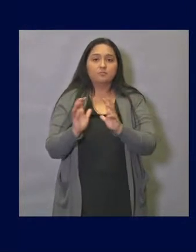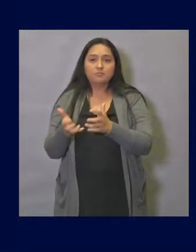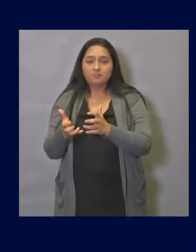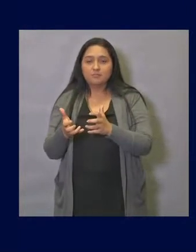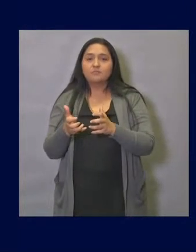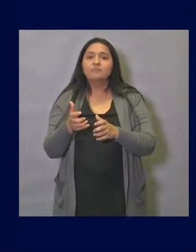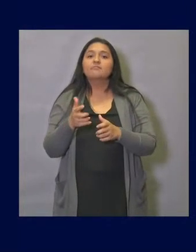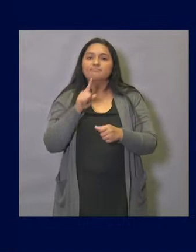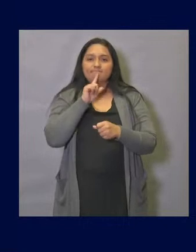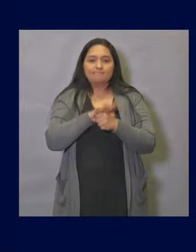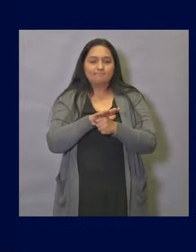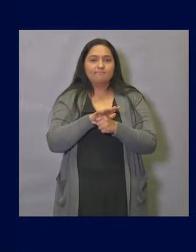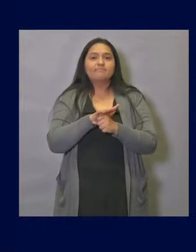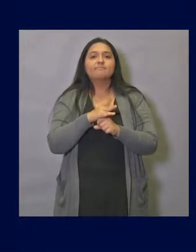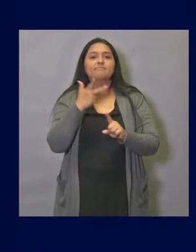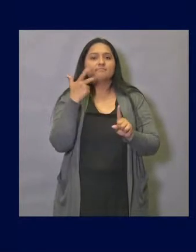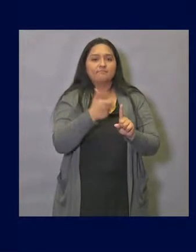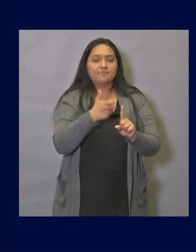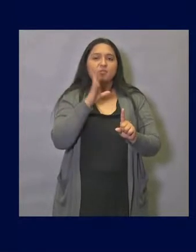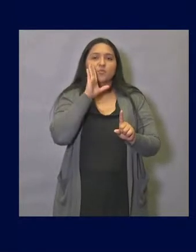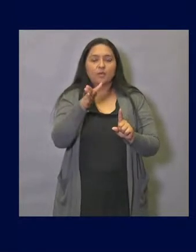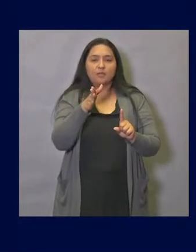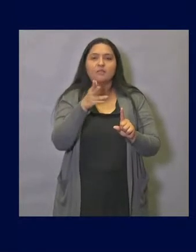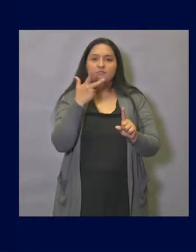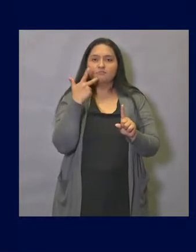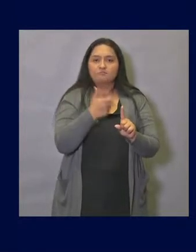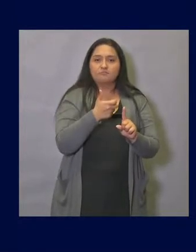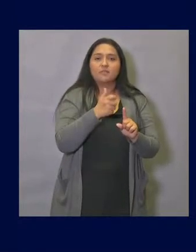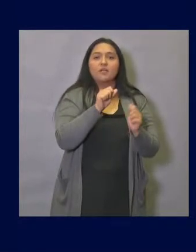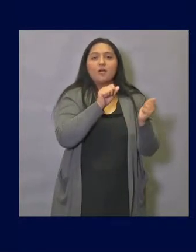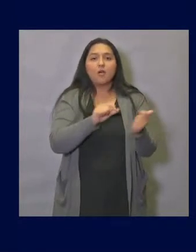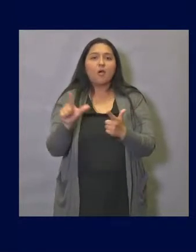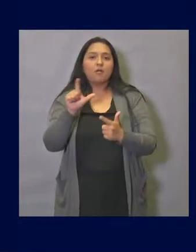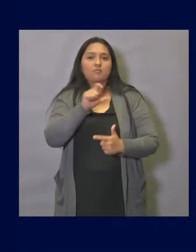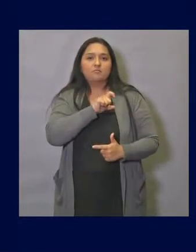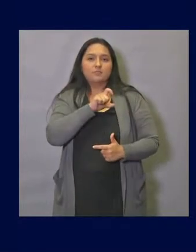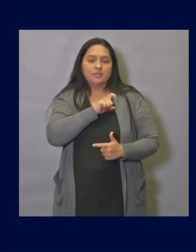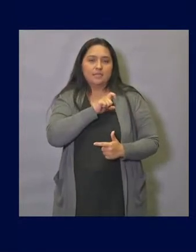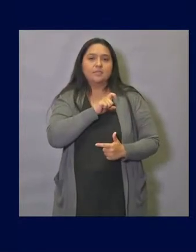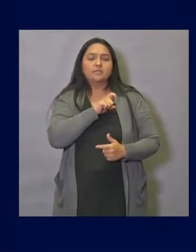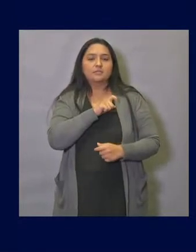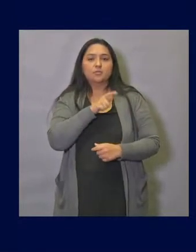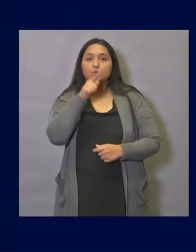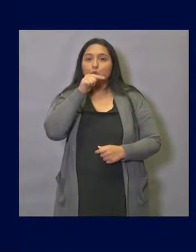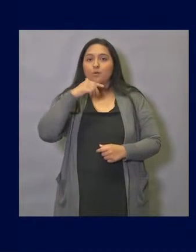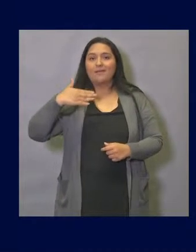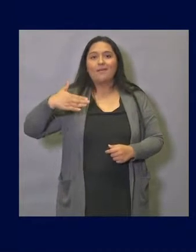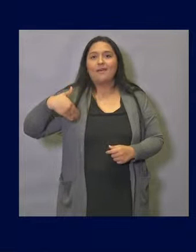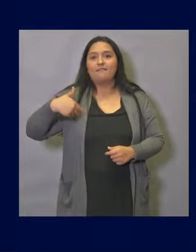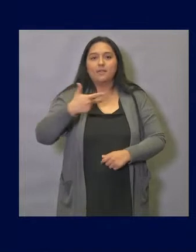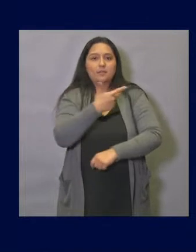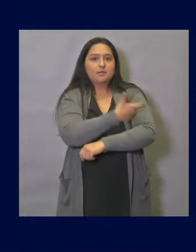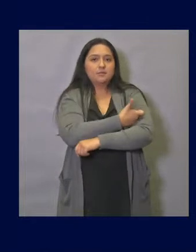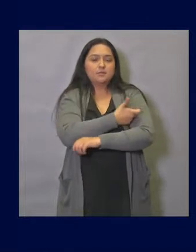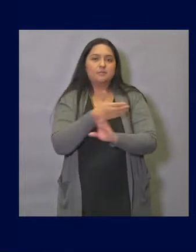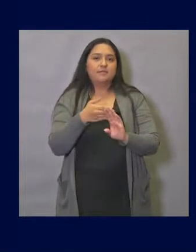a vacunar a todos los departamentos de policía escolares que no hayan establecido socios de vacunación